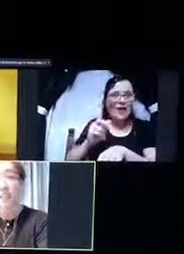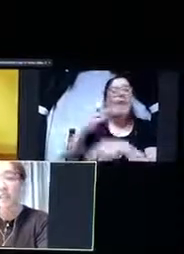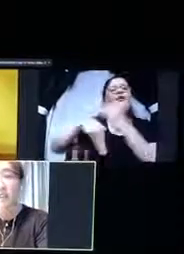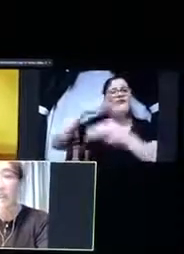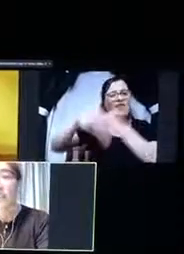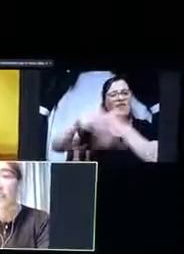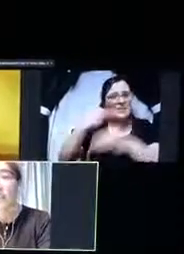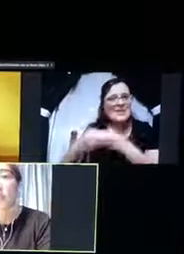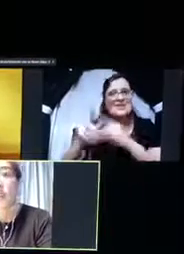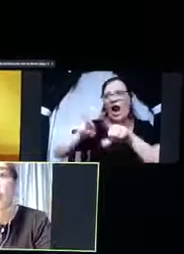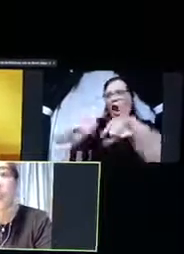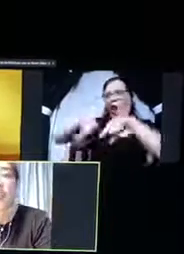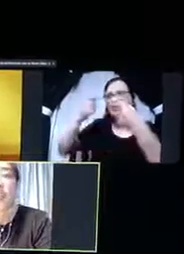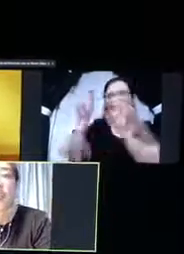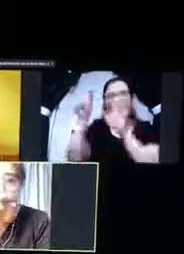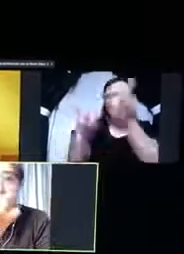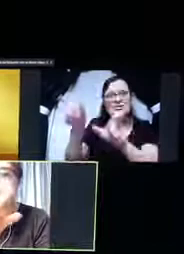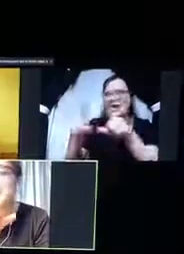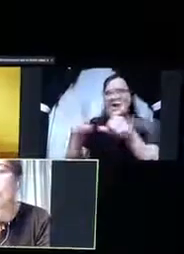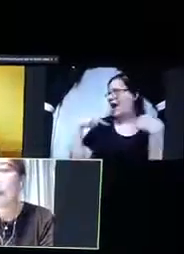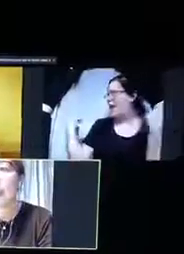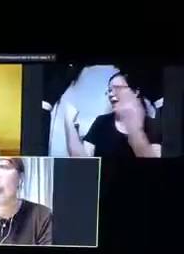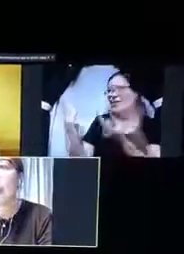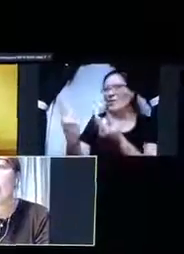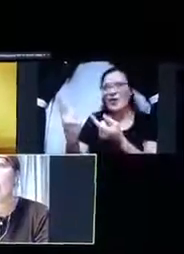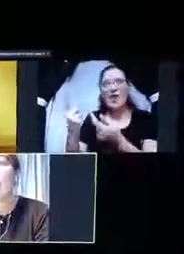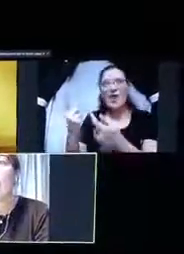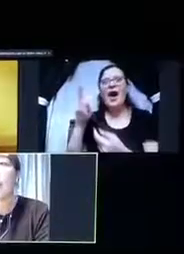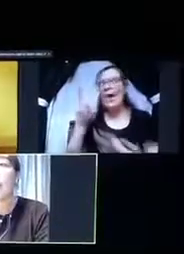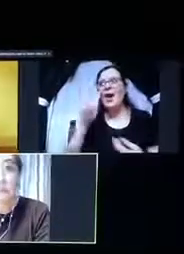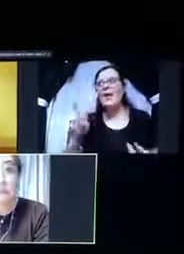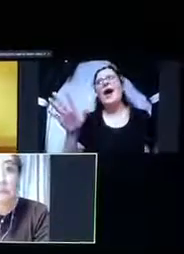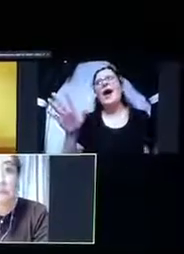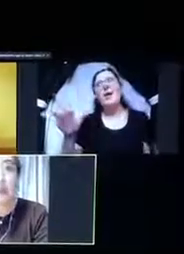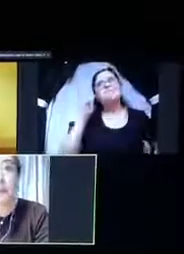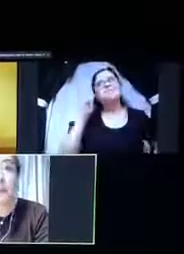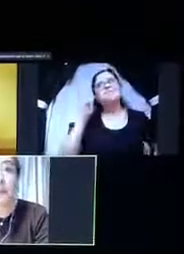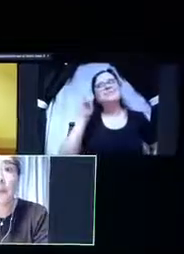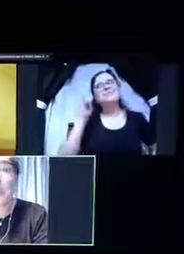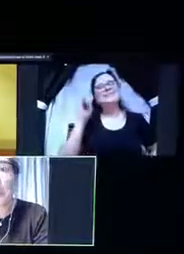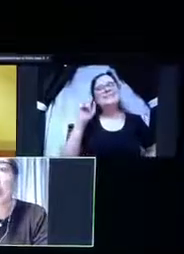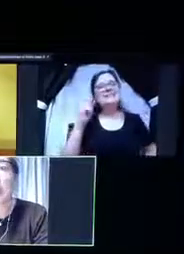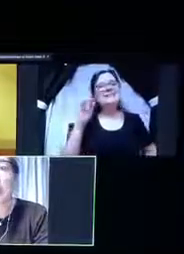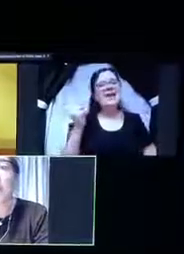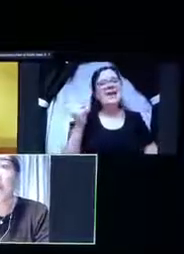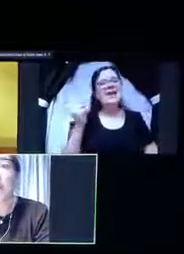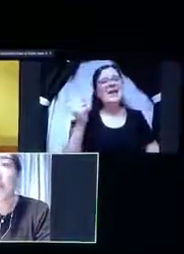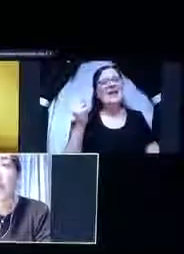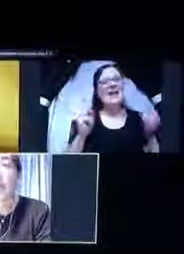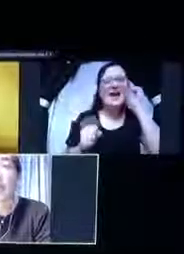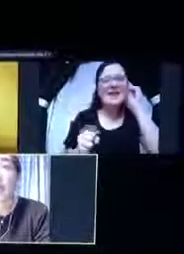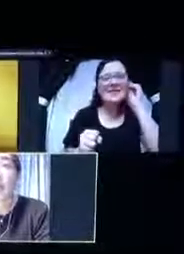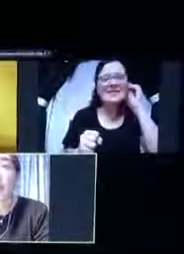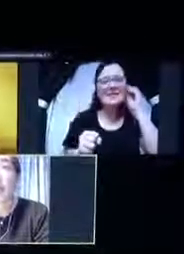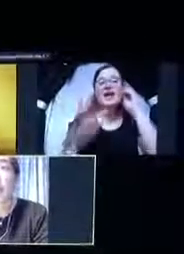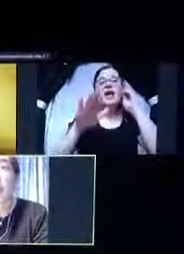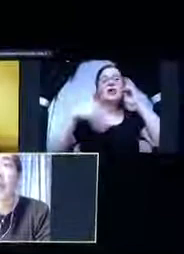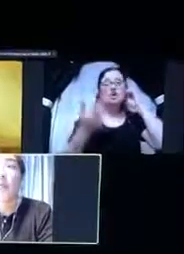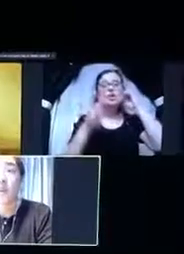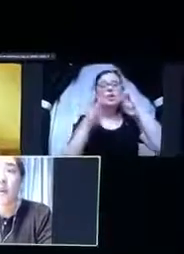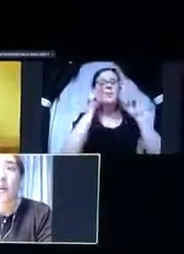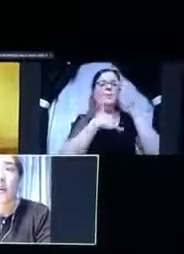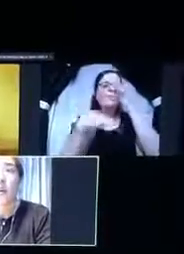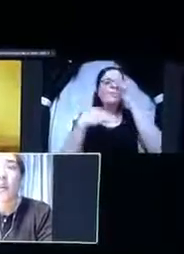empiezan a ver estos cambios. Entonces, bueno, esta es una breve cosita de que los papás puedan tener esa herramienta también